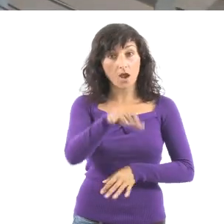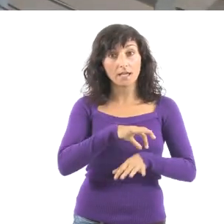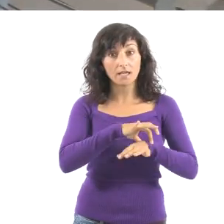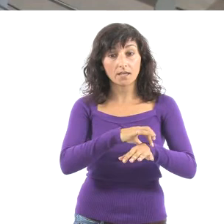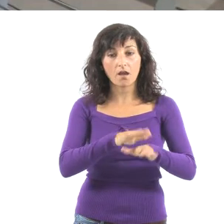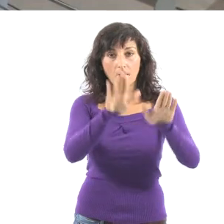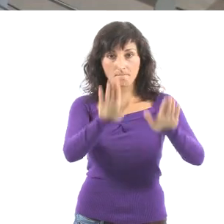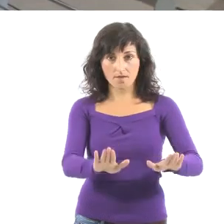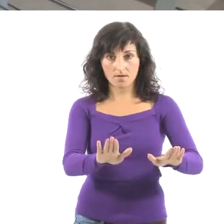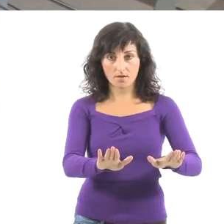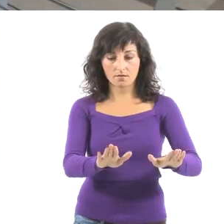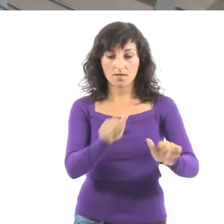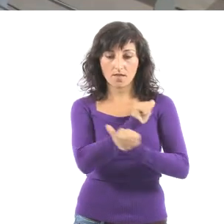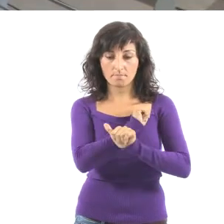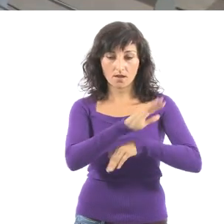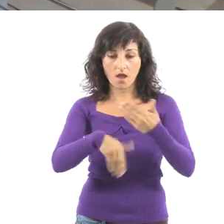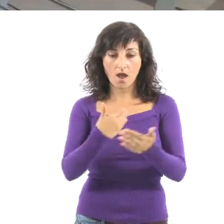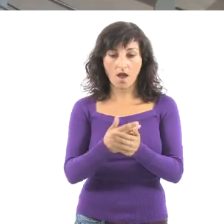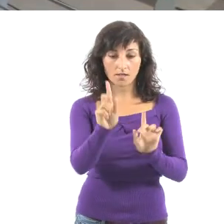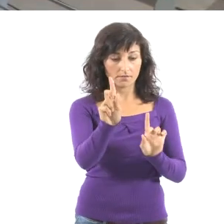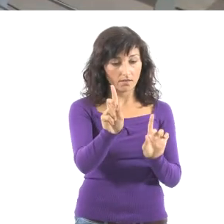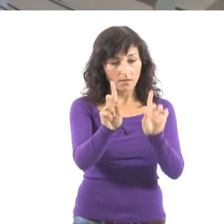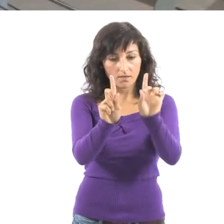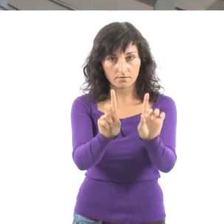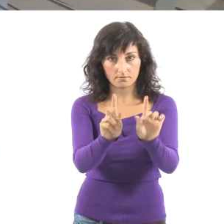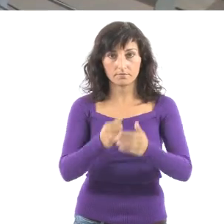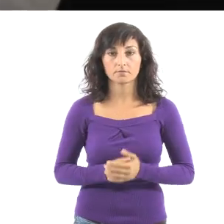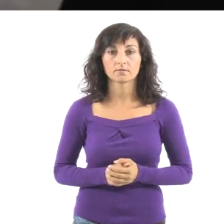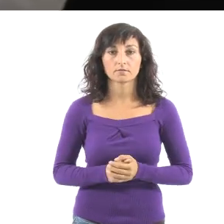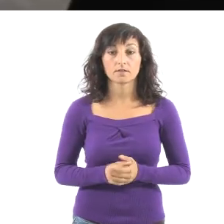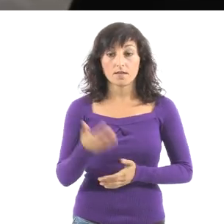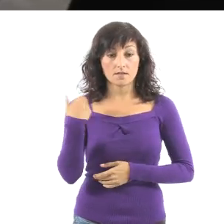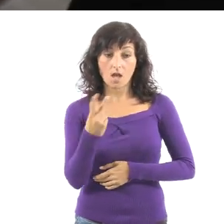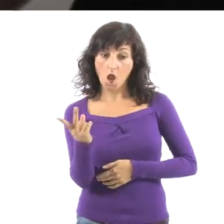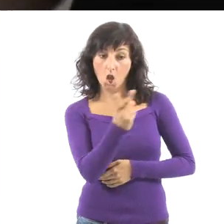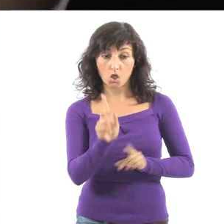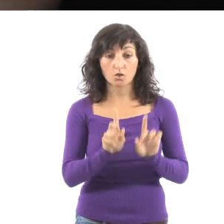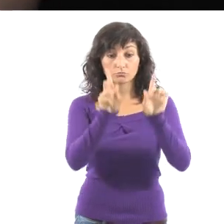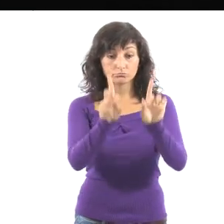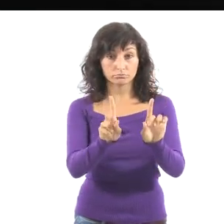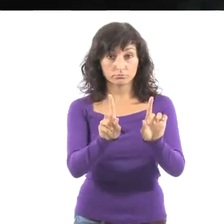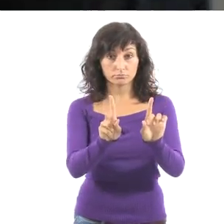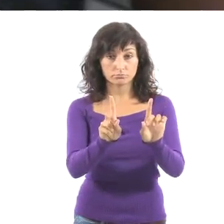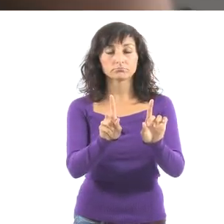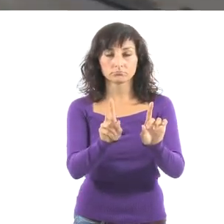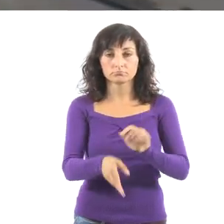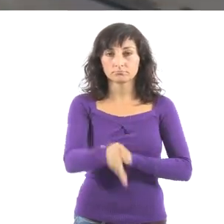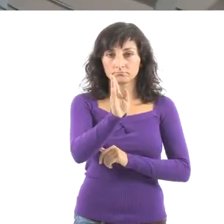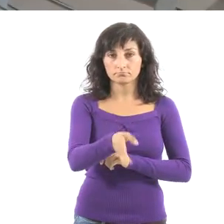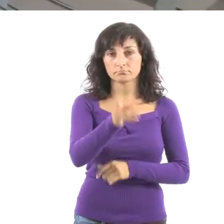su altura la persona deficiente visual. Desde esa posición reinician la marcha.